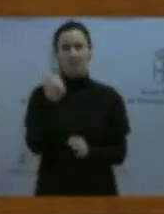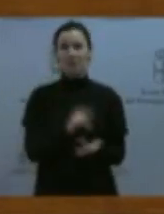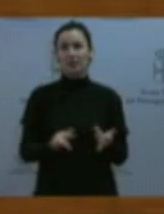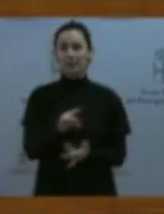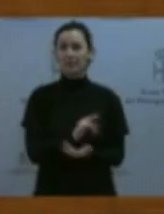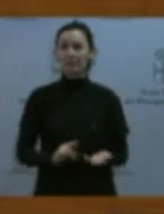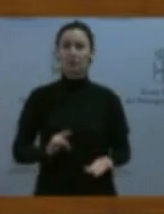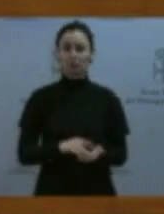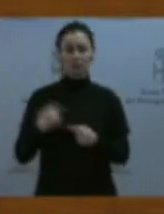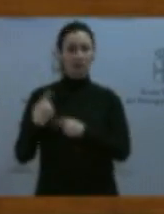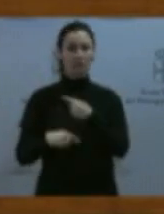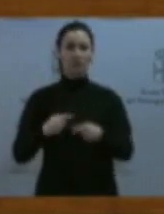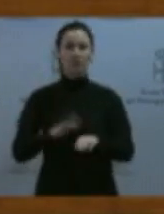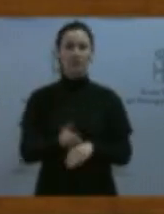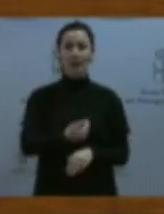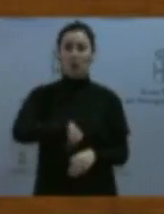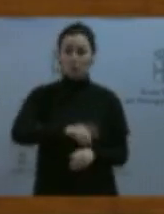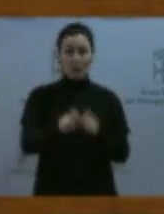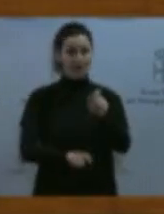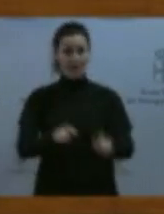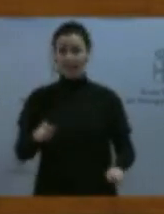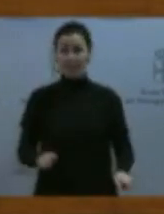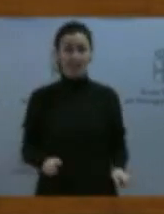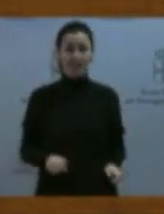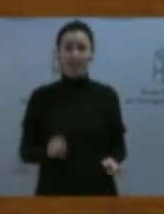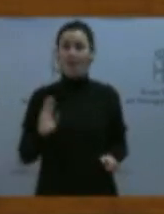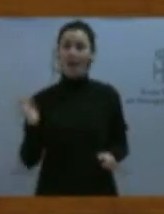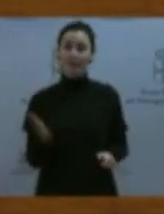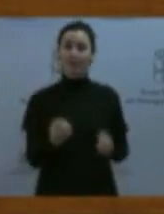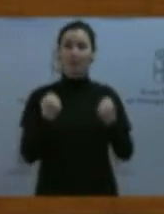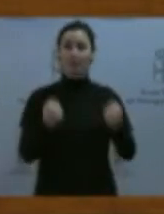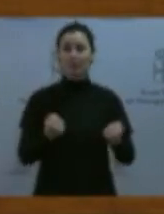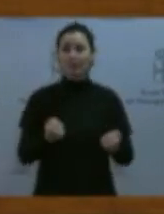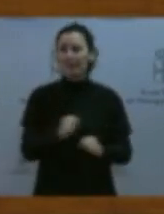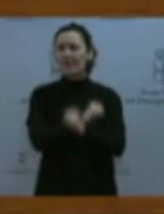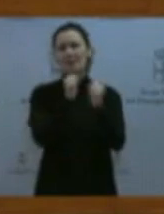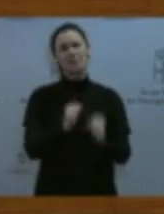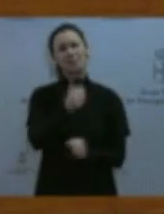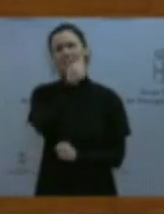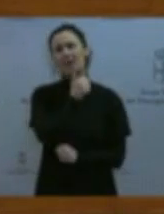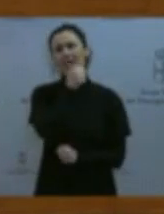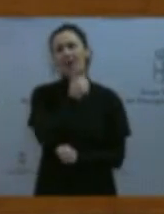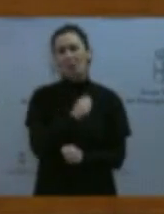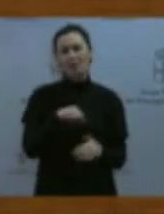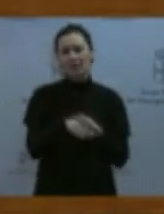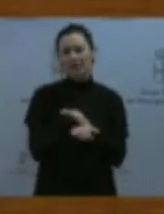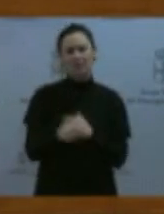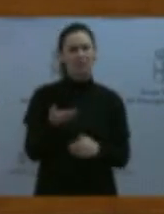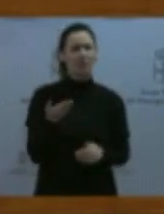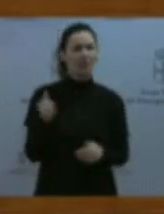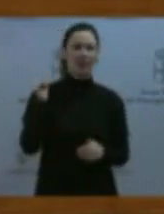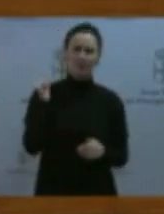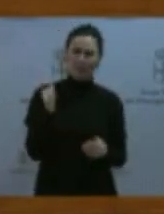la sociedad, se hace insostenible el clima de gestión oculta y a espaldas de la ciudadanía. Y en ese contexto se empiezan a